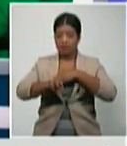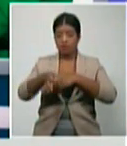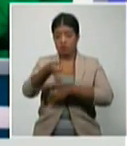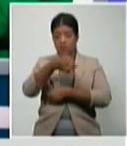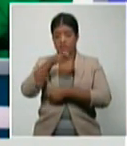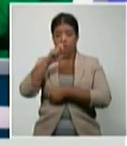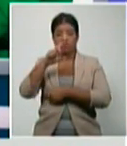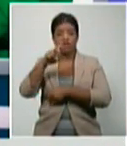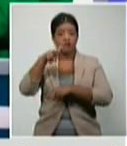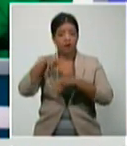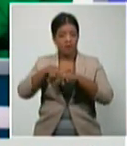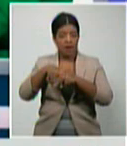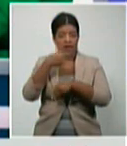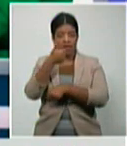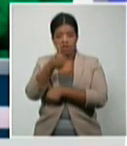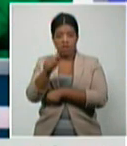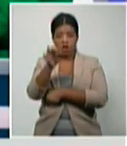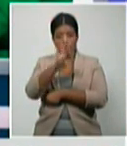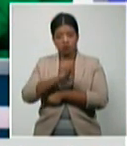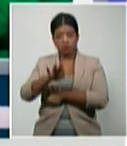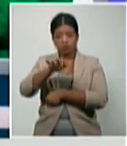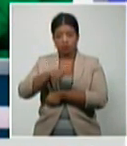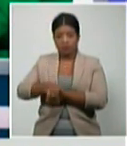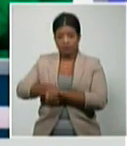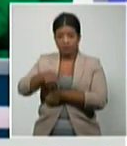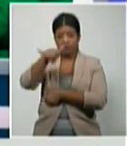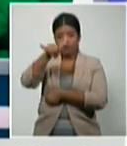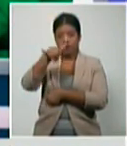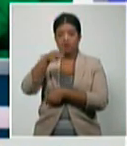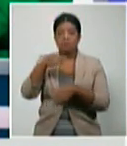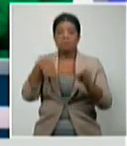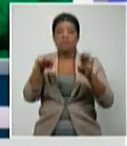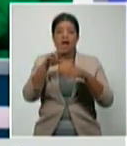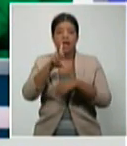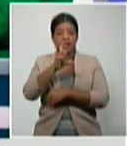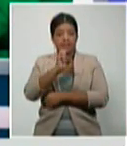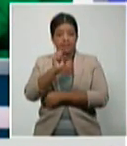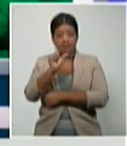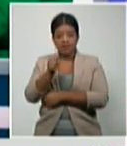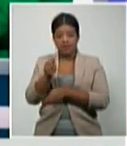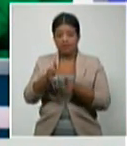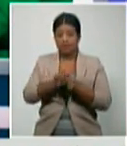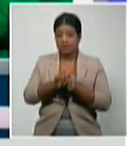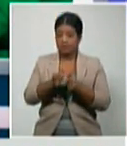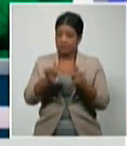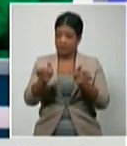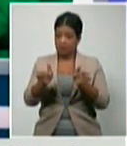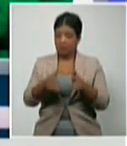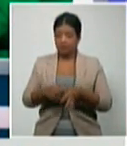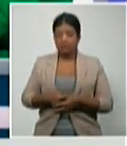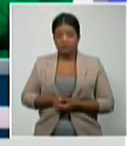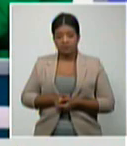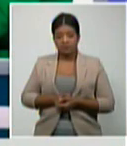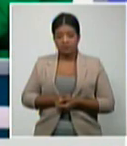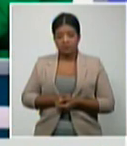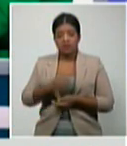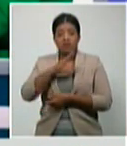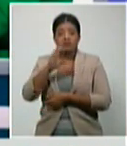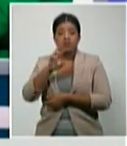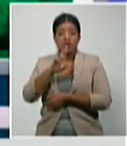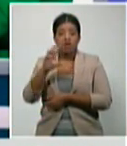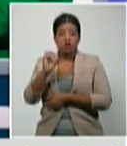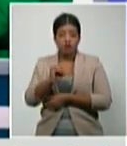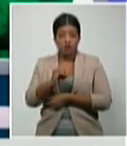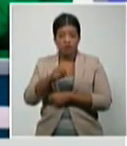10 de octubre, Boyeros, Playa, La Lisa, San Miguel del Padrón, El Cerro, Habana